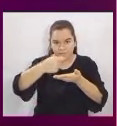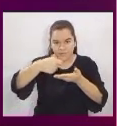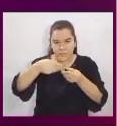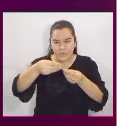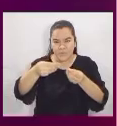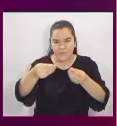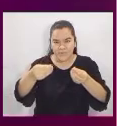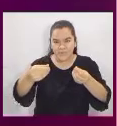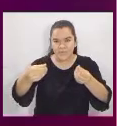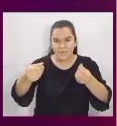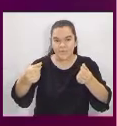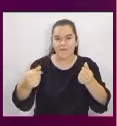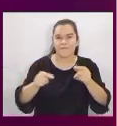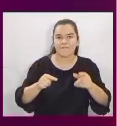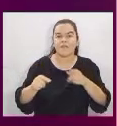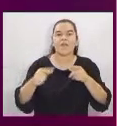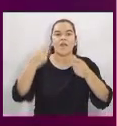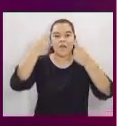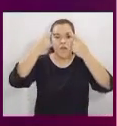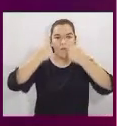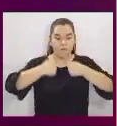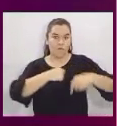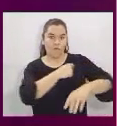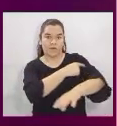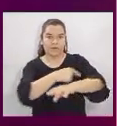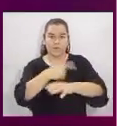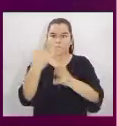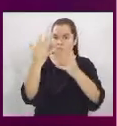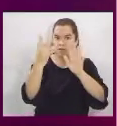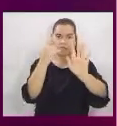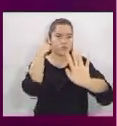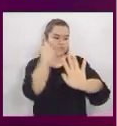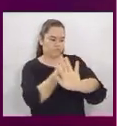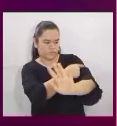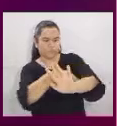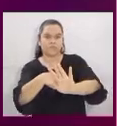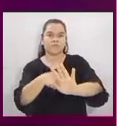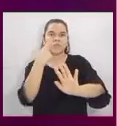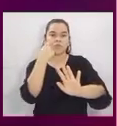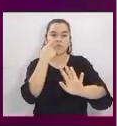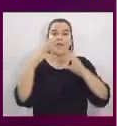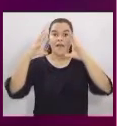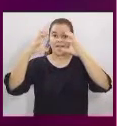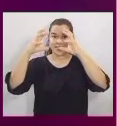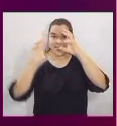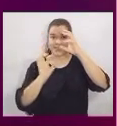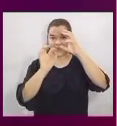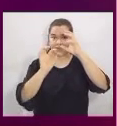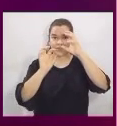Esta acción tan importante del cerebelo, que actúa como modulador de la orden que va a dar el cerebro,